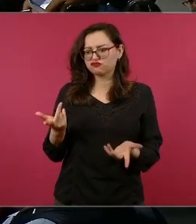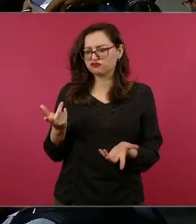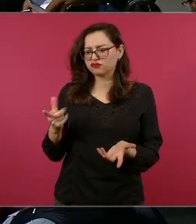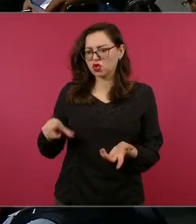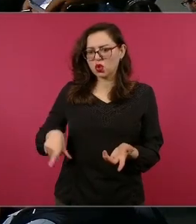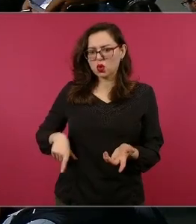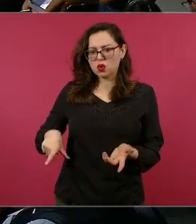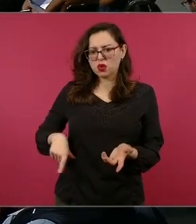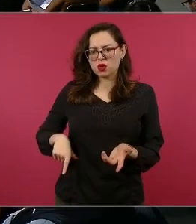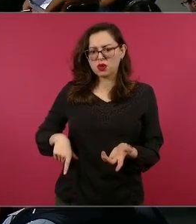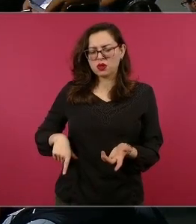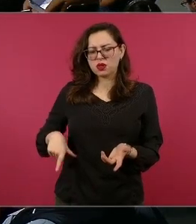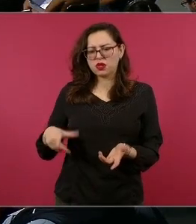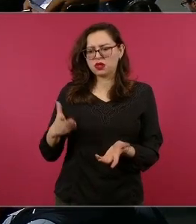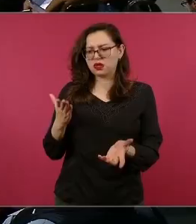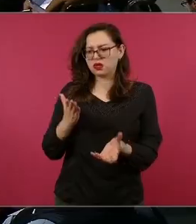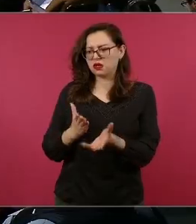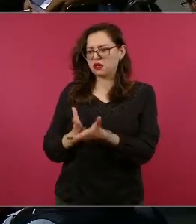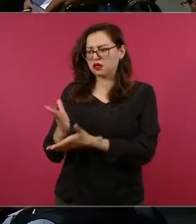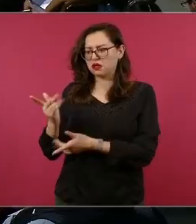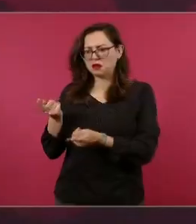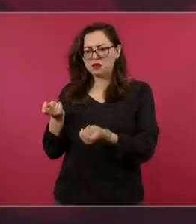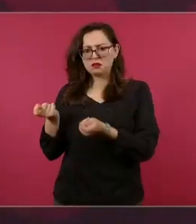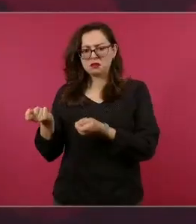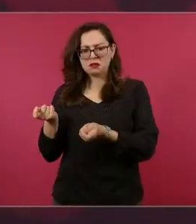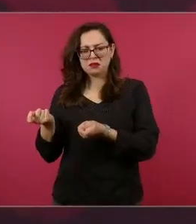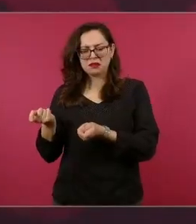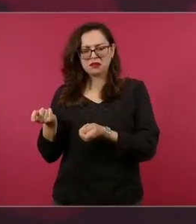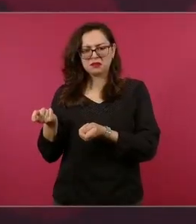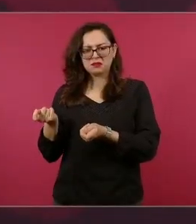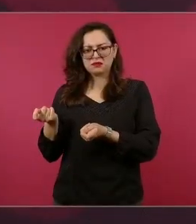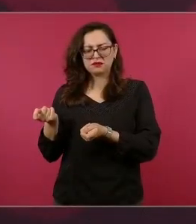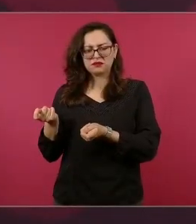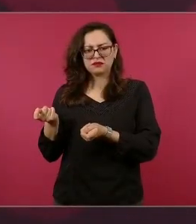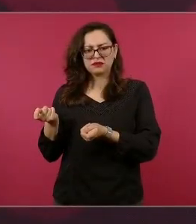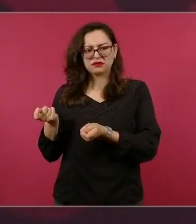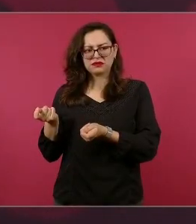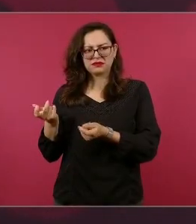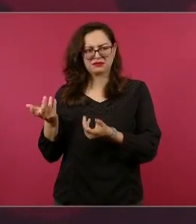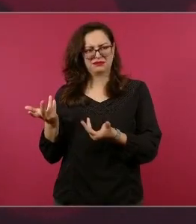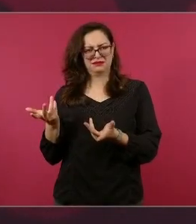controlado, pueden manipular las elecciones y pueden